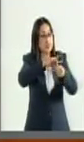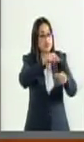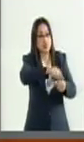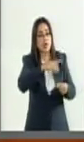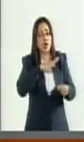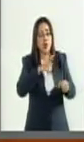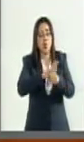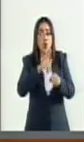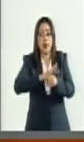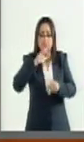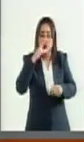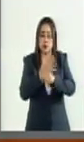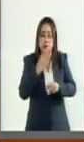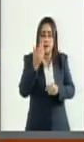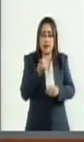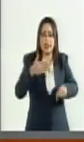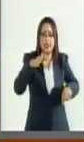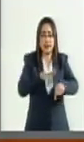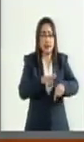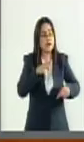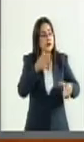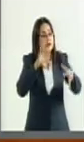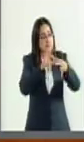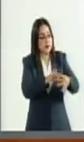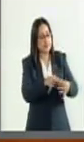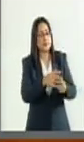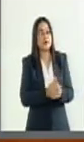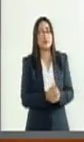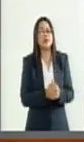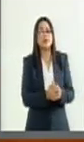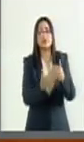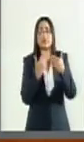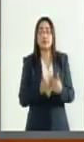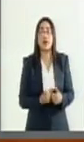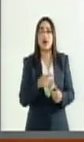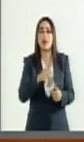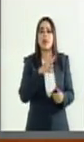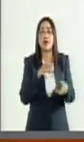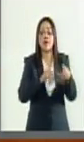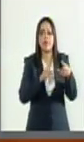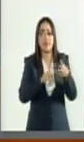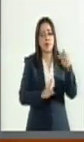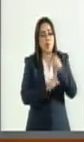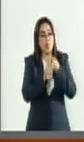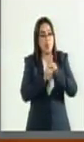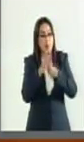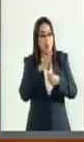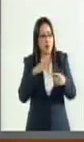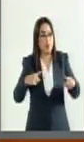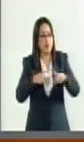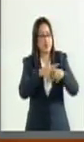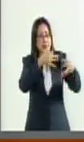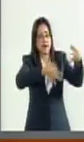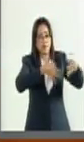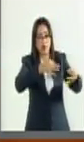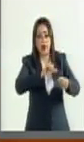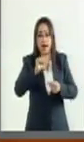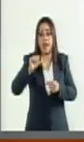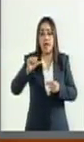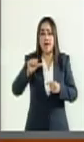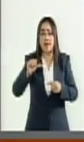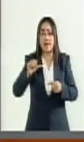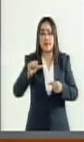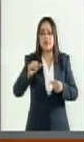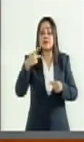principio de responsabilidad hacendaria. Tres, los conflictos laborales que surjan entre los tribunales electorales de los